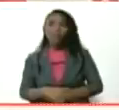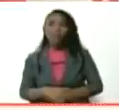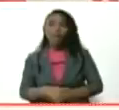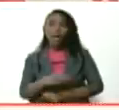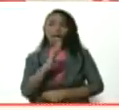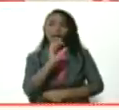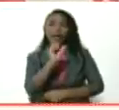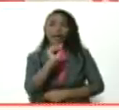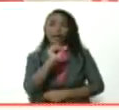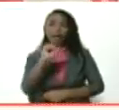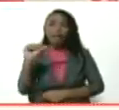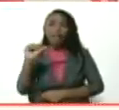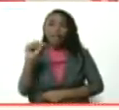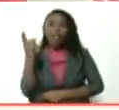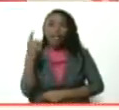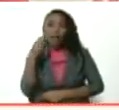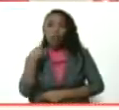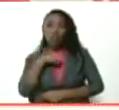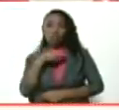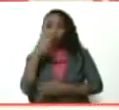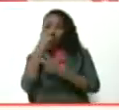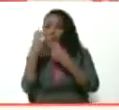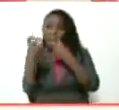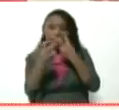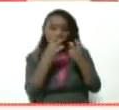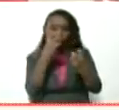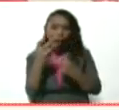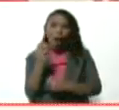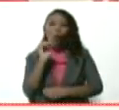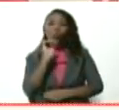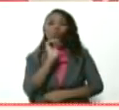RAS, nosotros hemos visitado